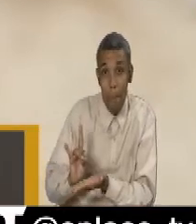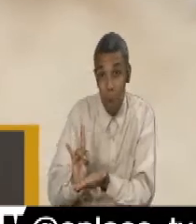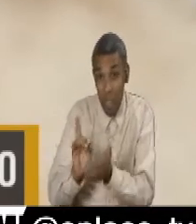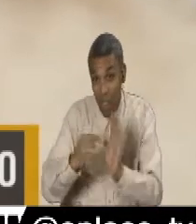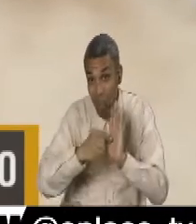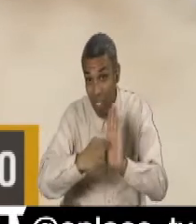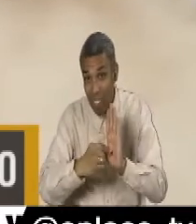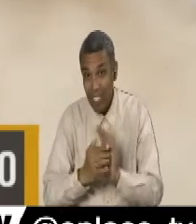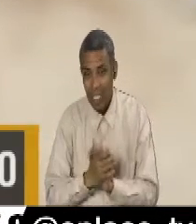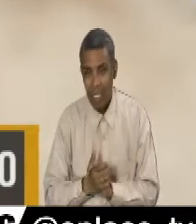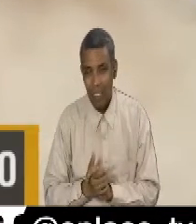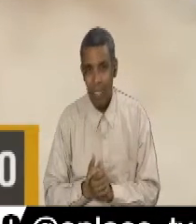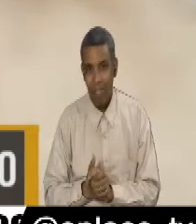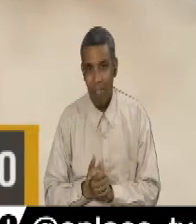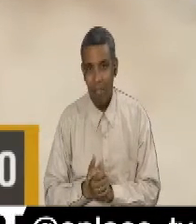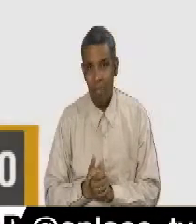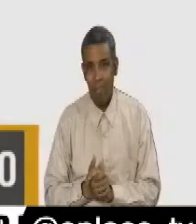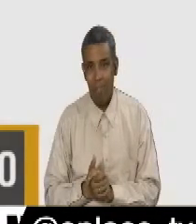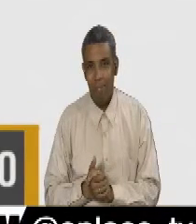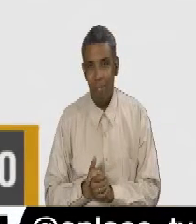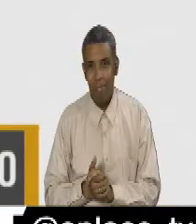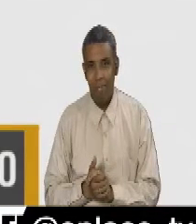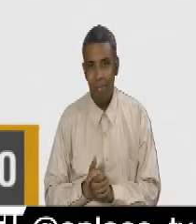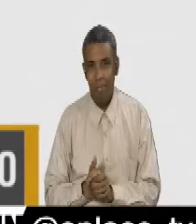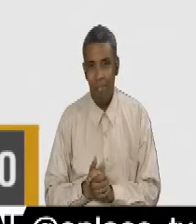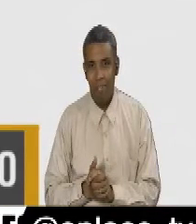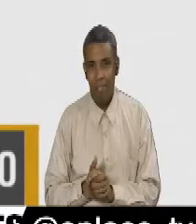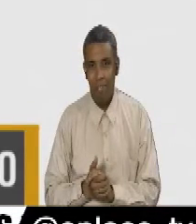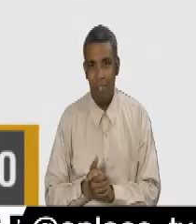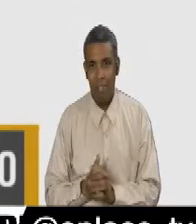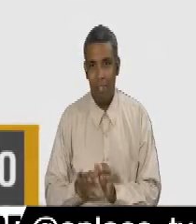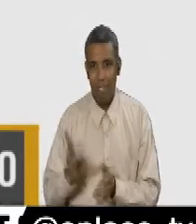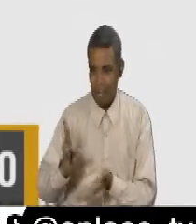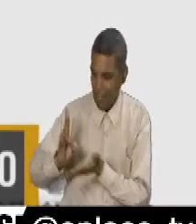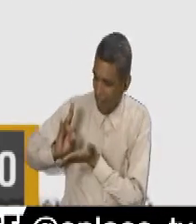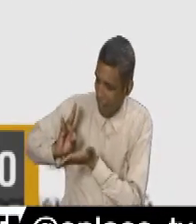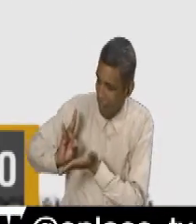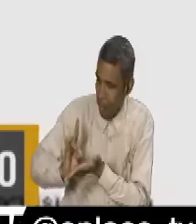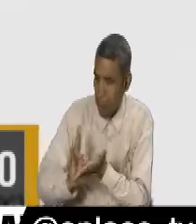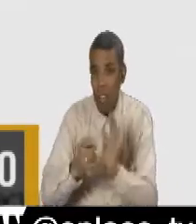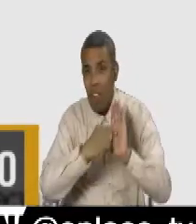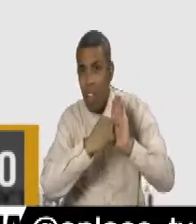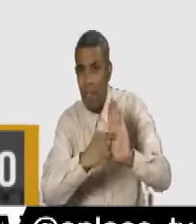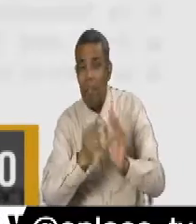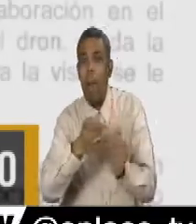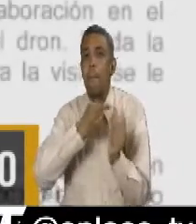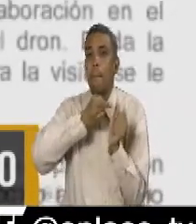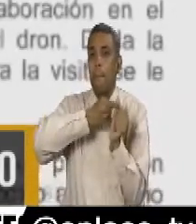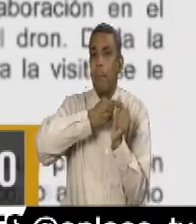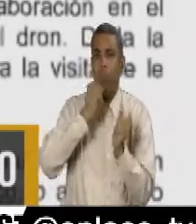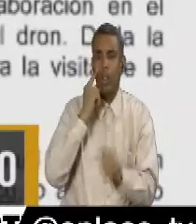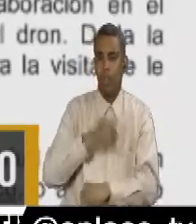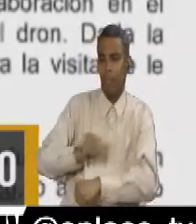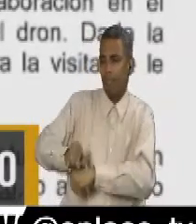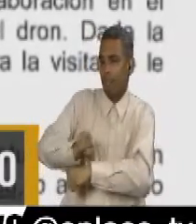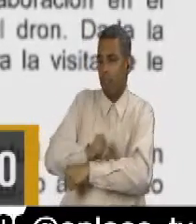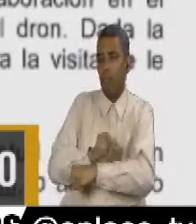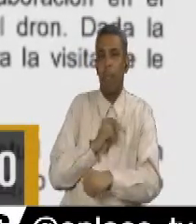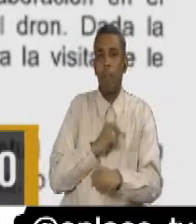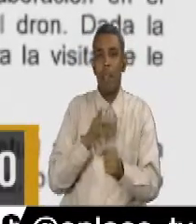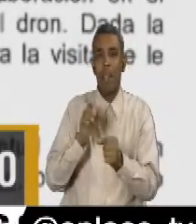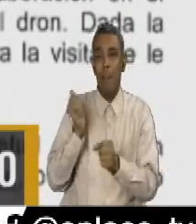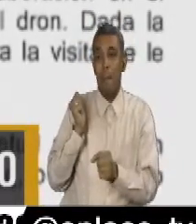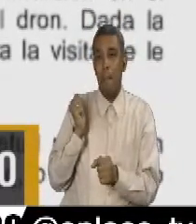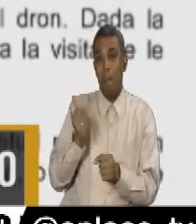país. Por eso ellos iniciaron primero con una veeduría, en los cuales se escogieron a 6 veedores de cada comuna, porque